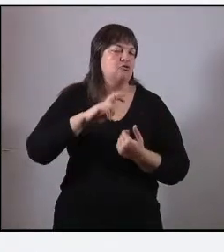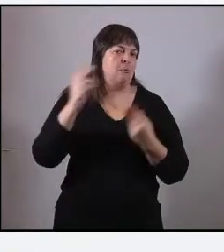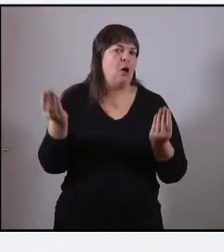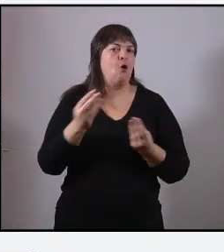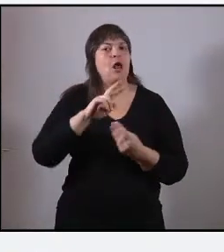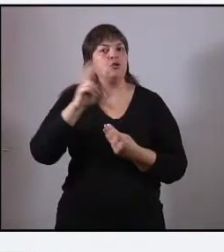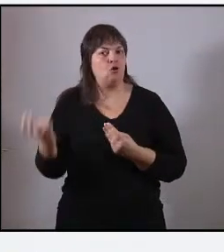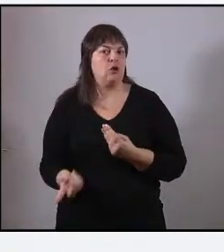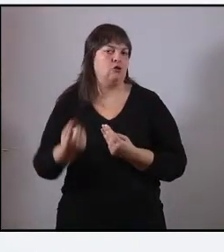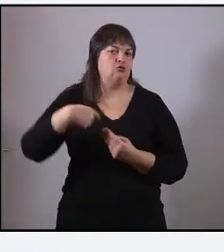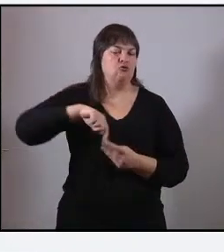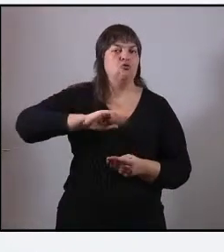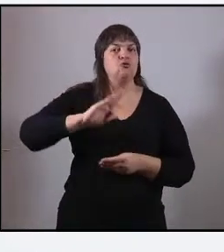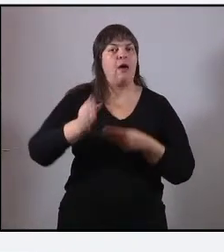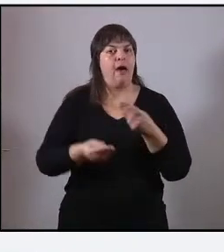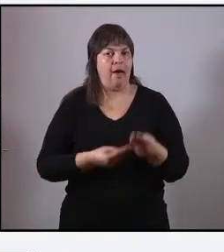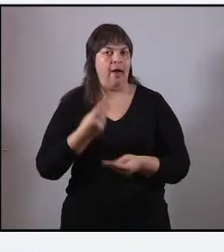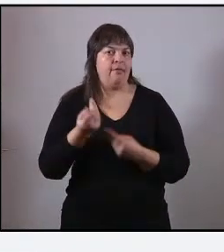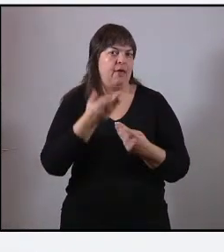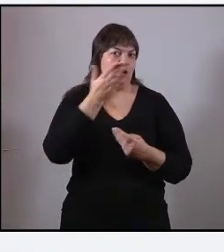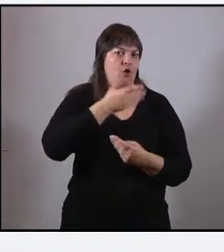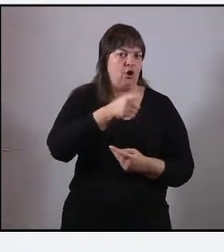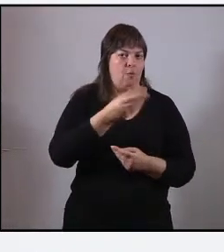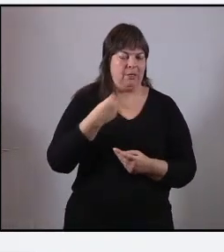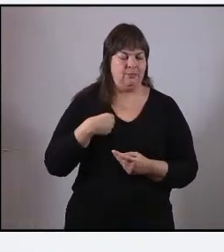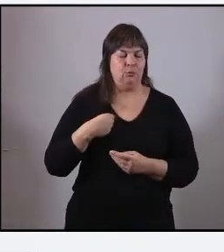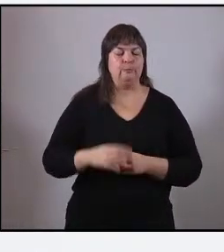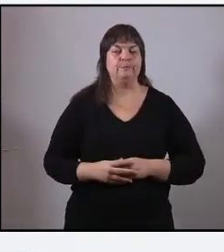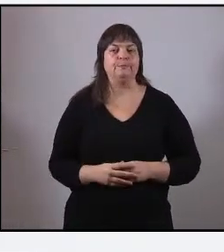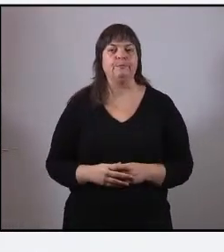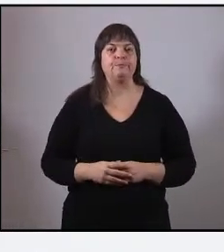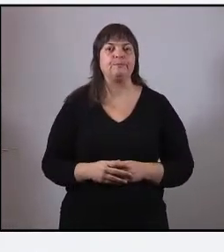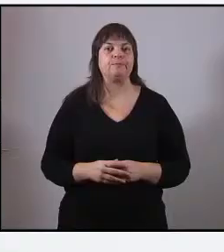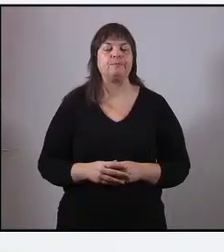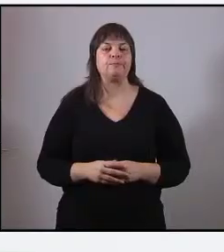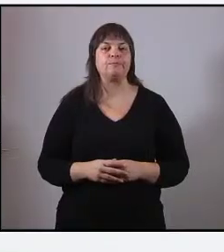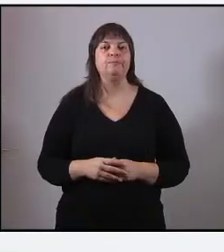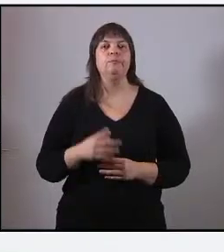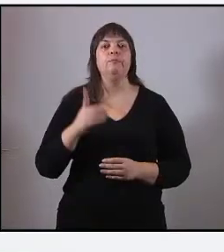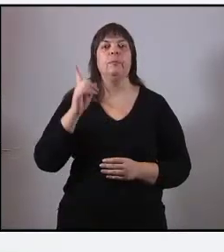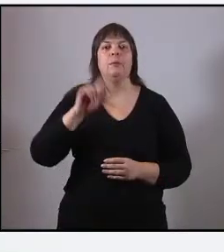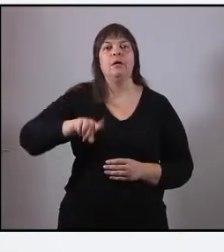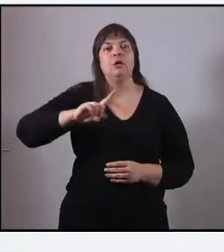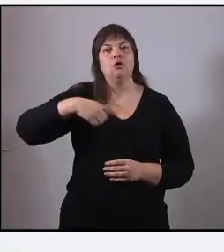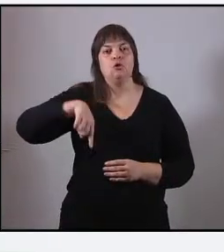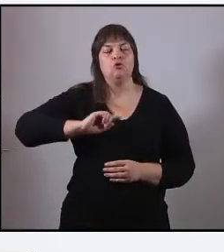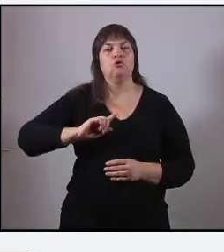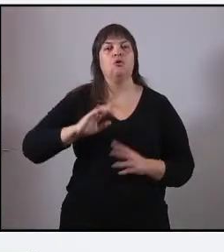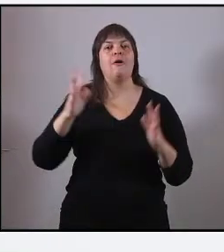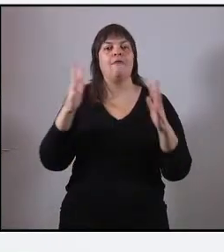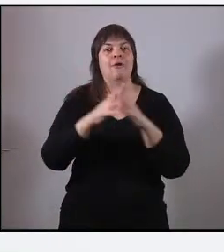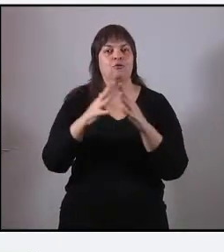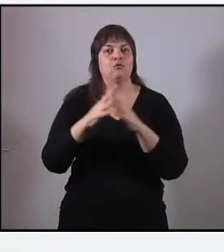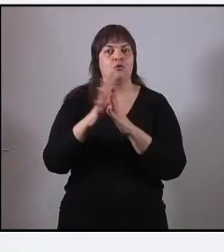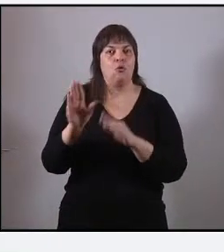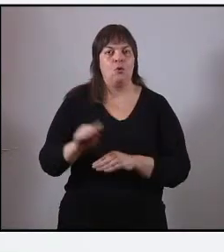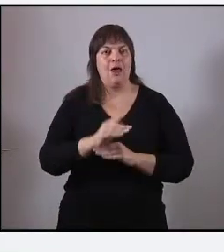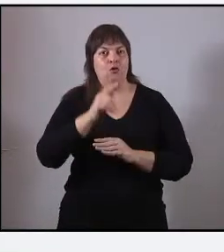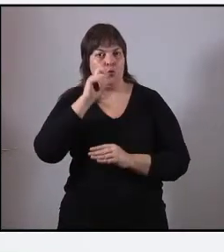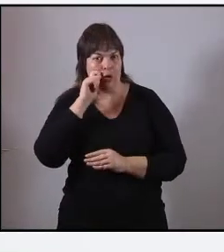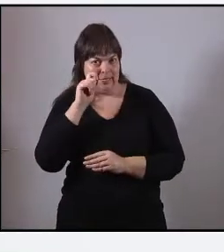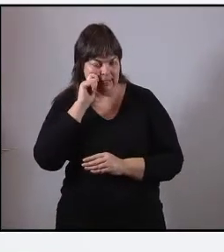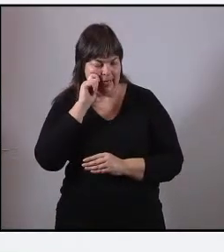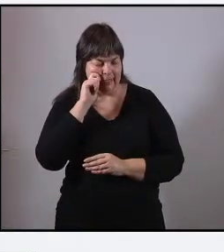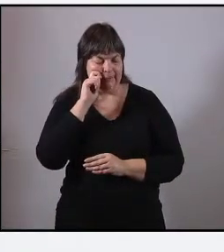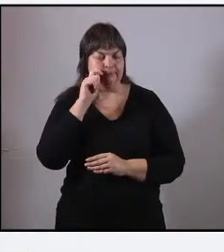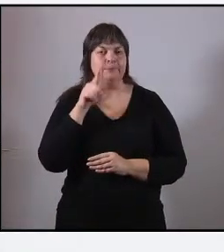vamos a acometer en este colegio. También queremos seguir cuidando de nuestras infraestructuras turísticas